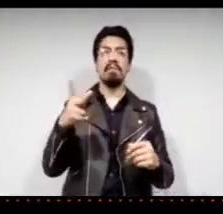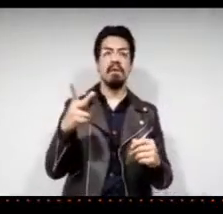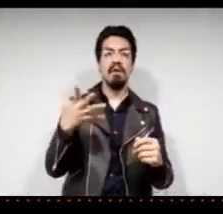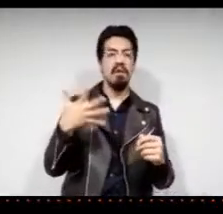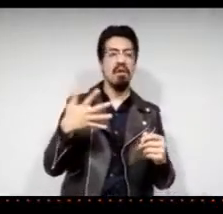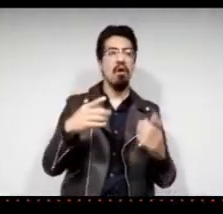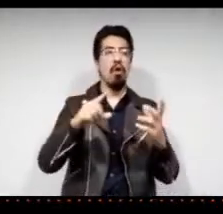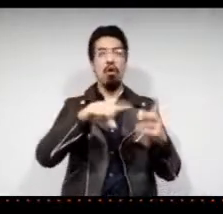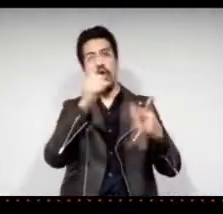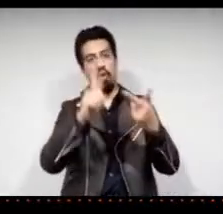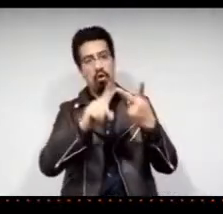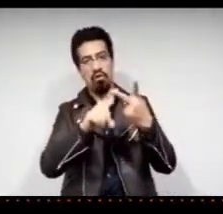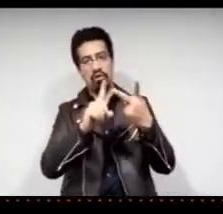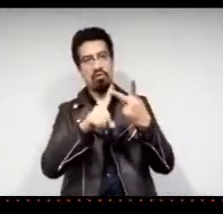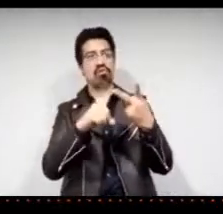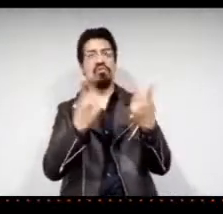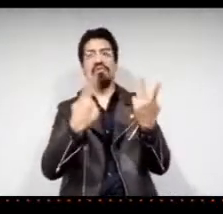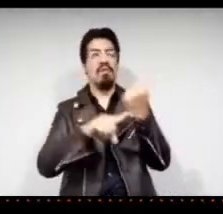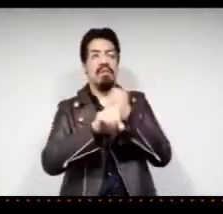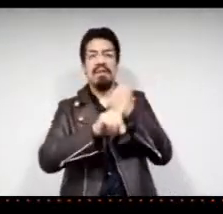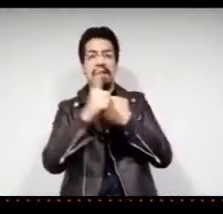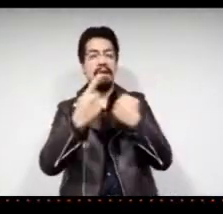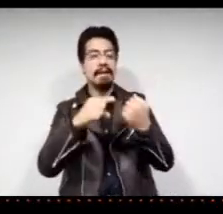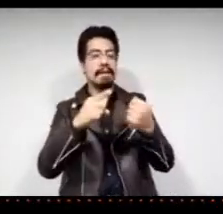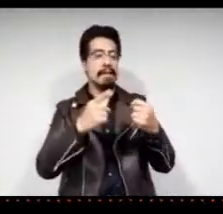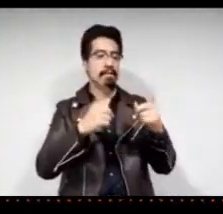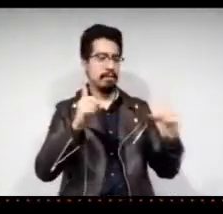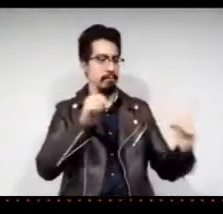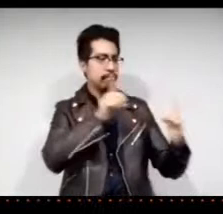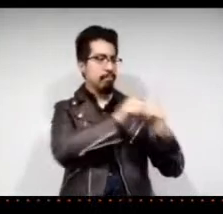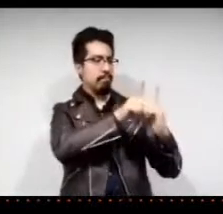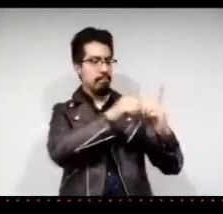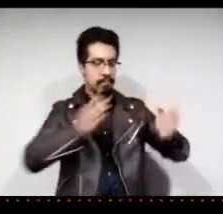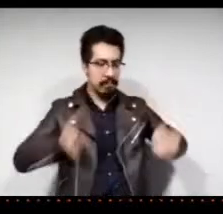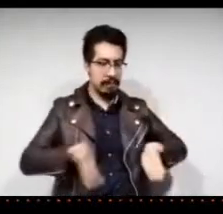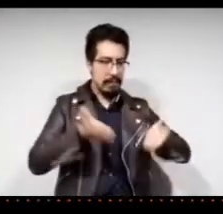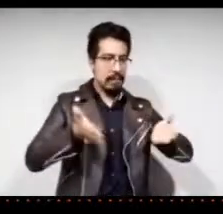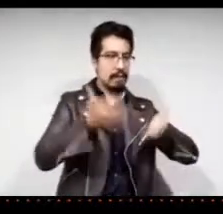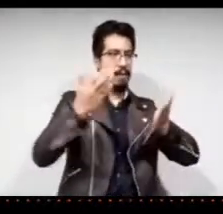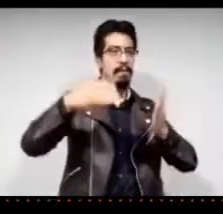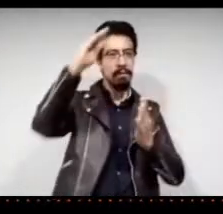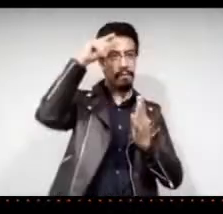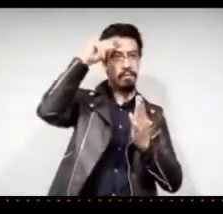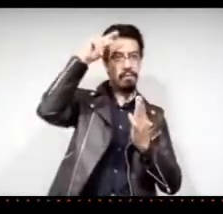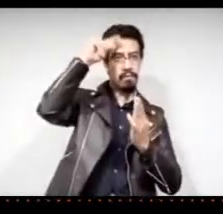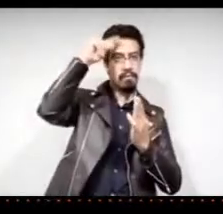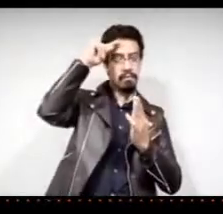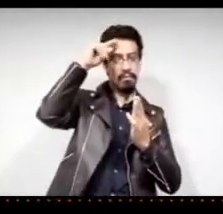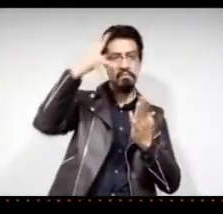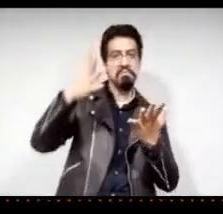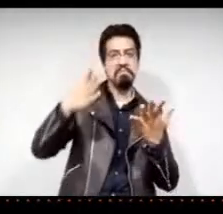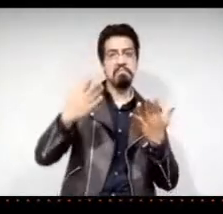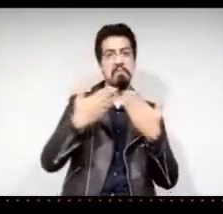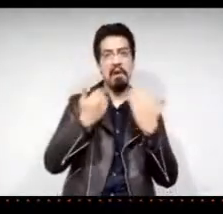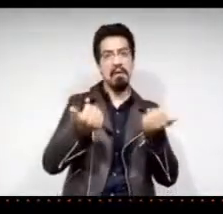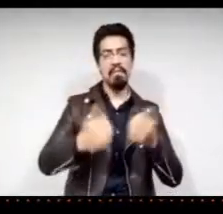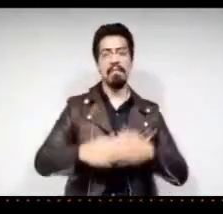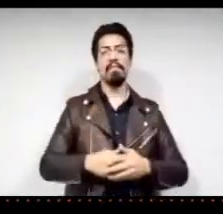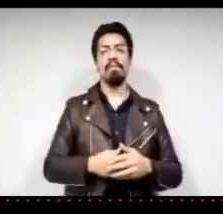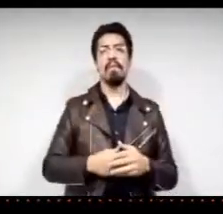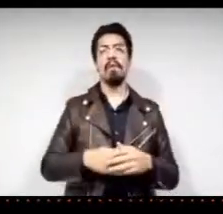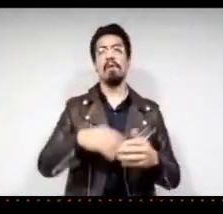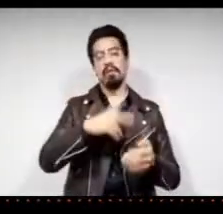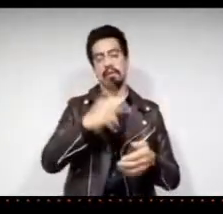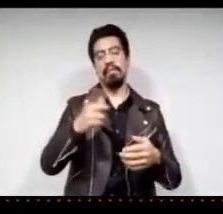desafía intelectualmente. Entonces, cuando las actividades se sustentan en